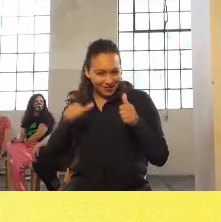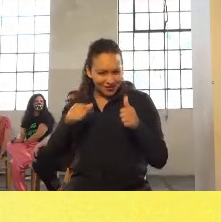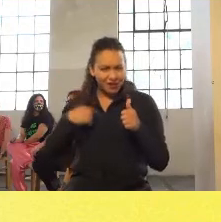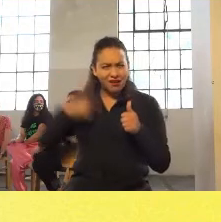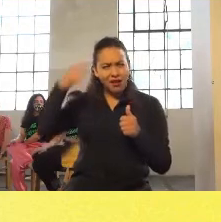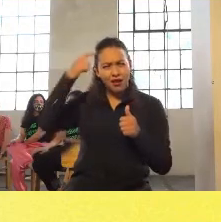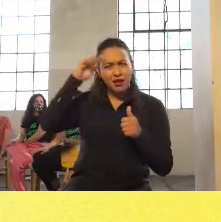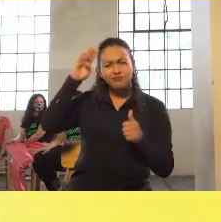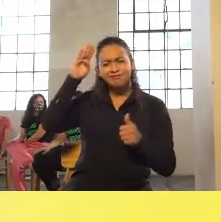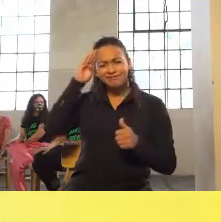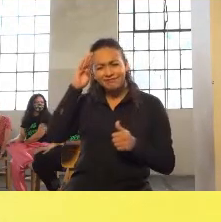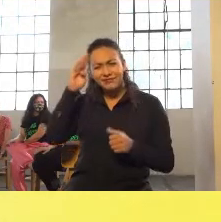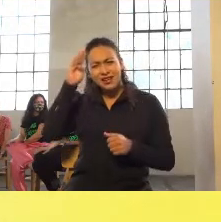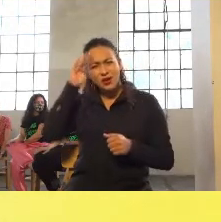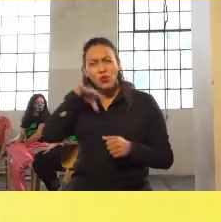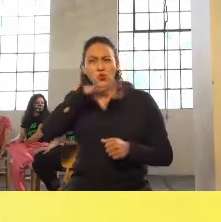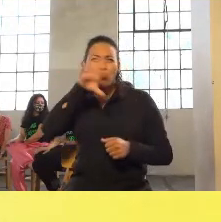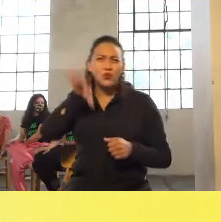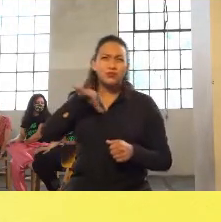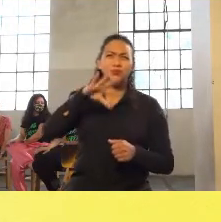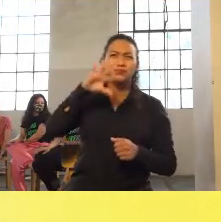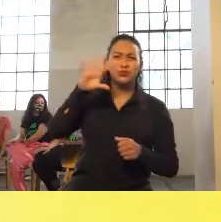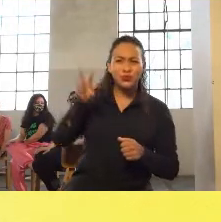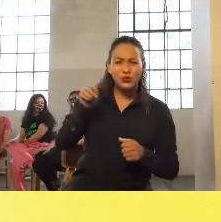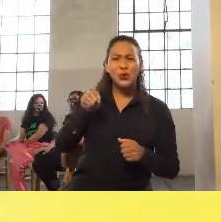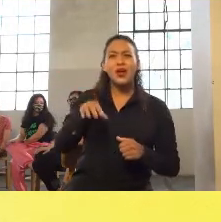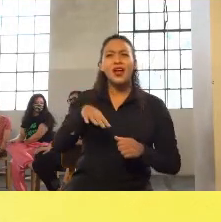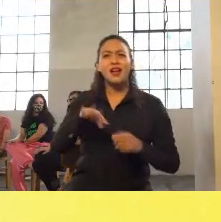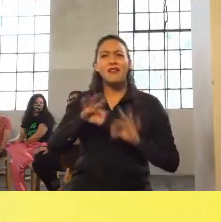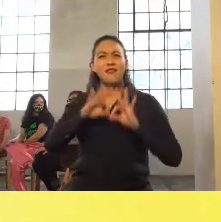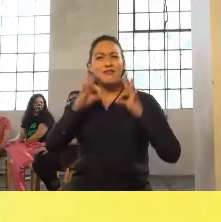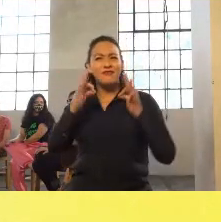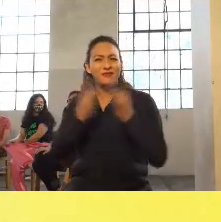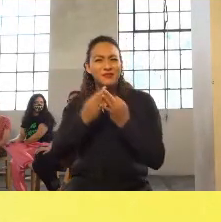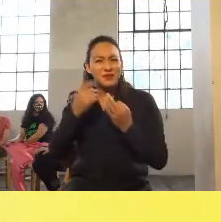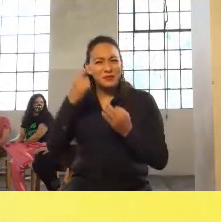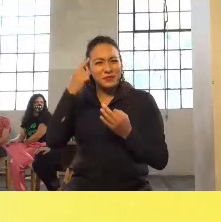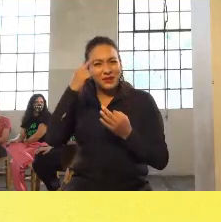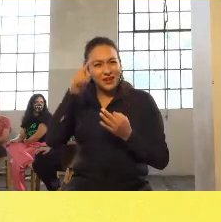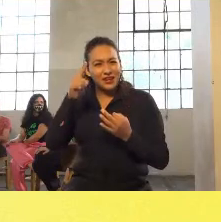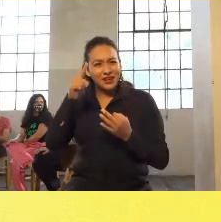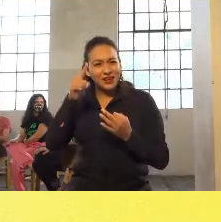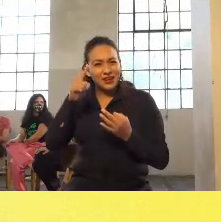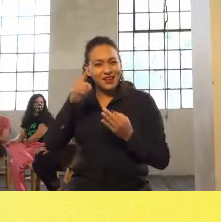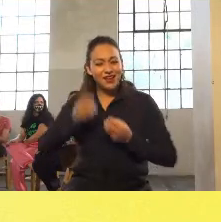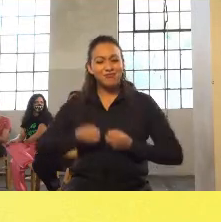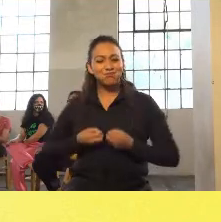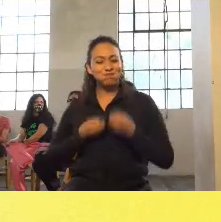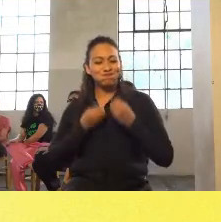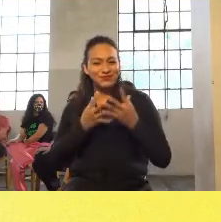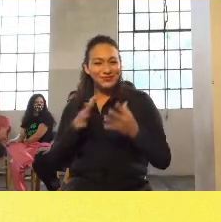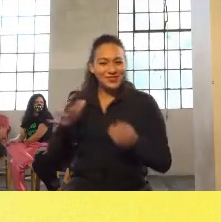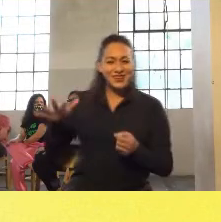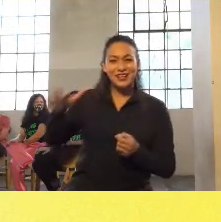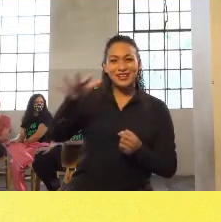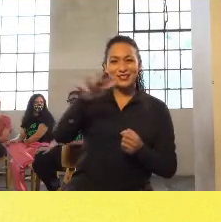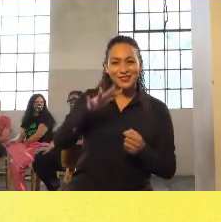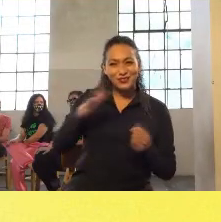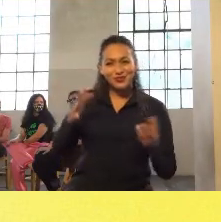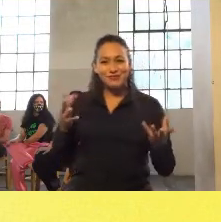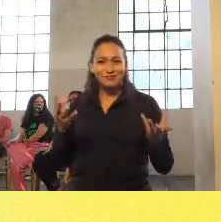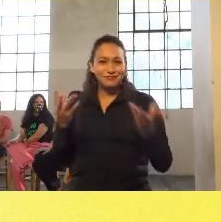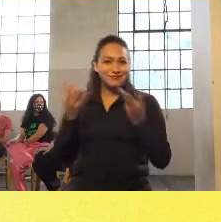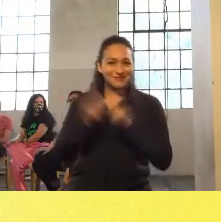yo que busca incidir positivamente en el mejoramiento social, ¿no? Entonces, este fue el primer